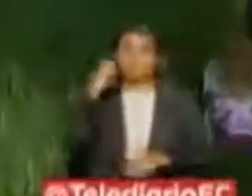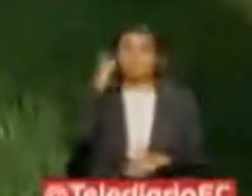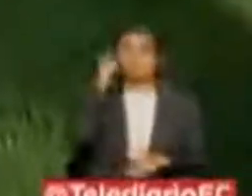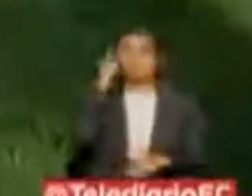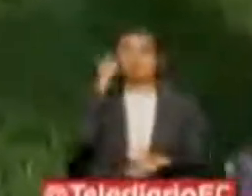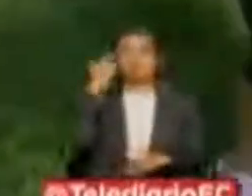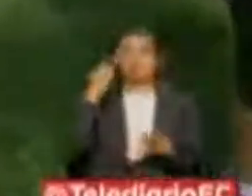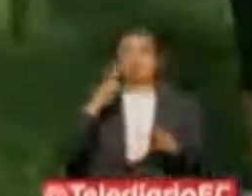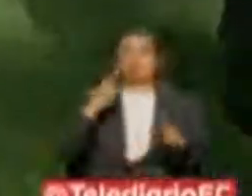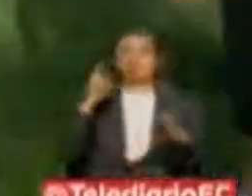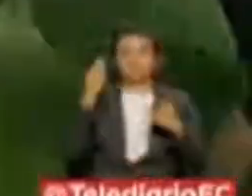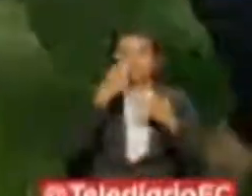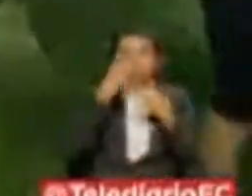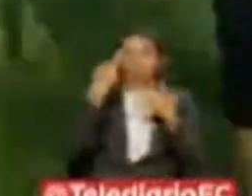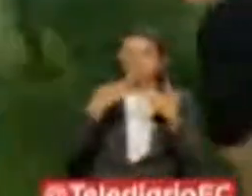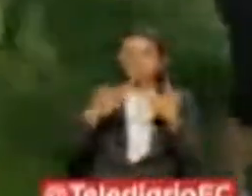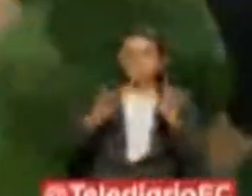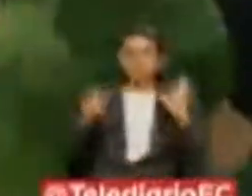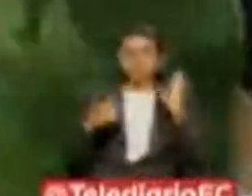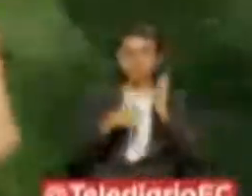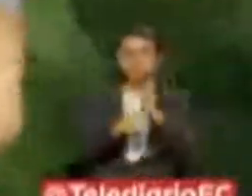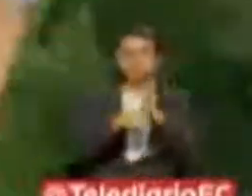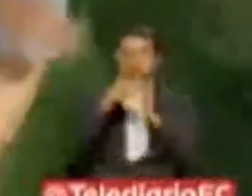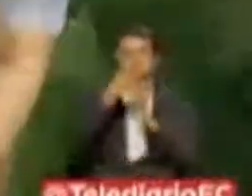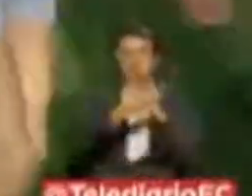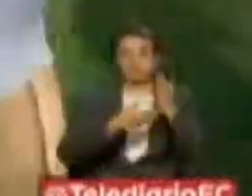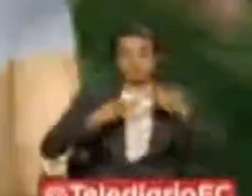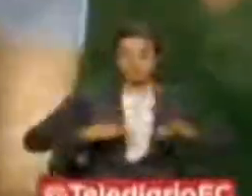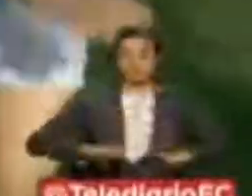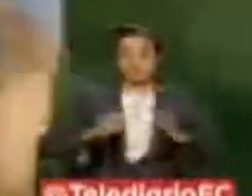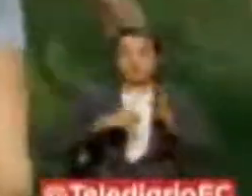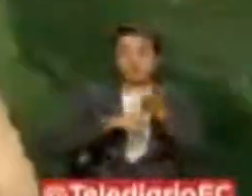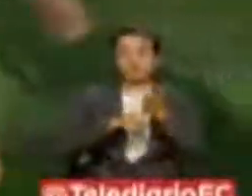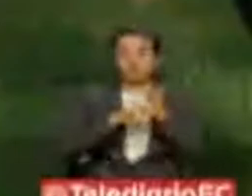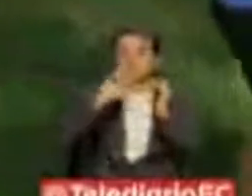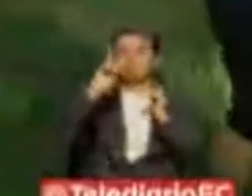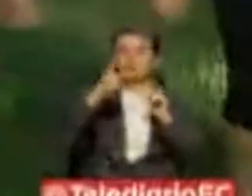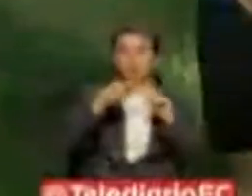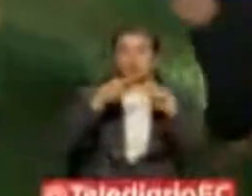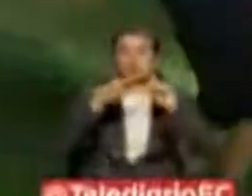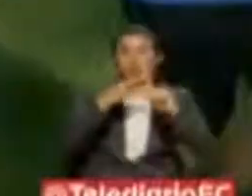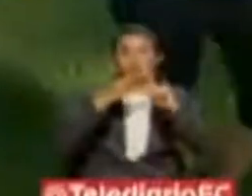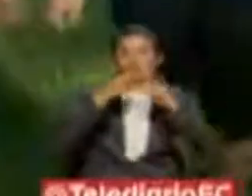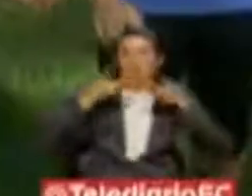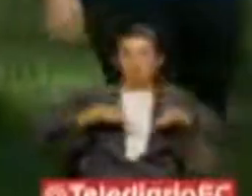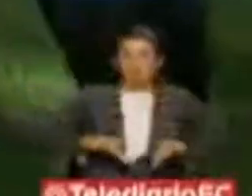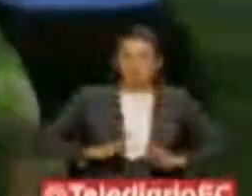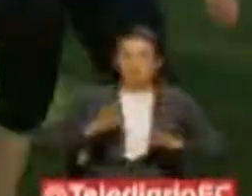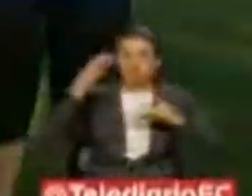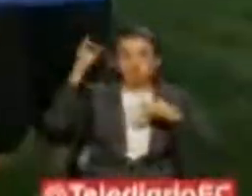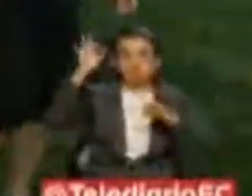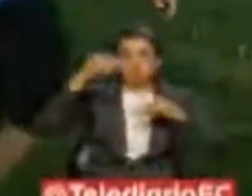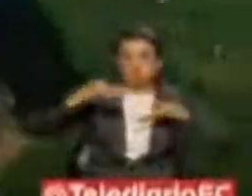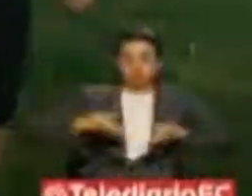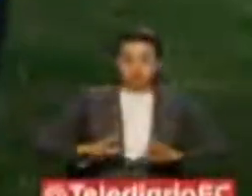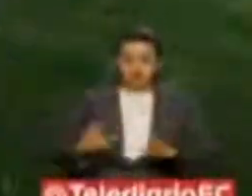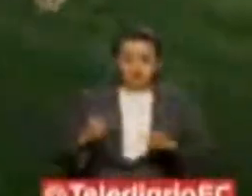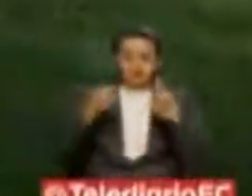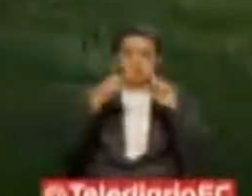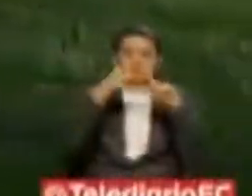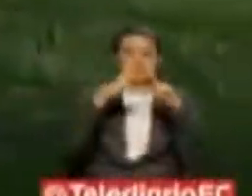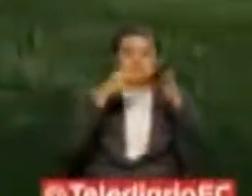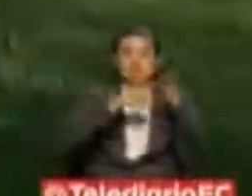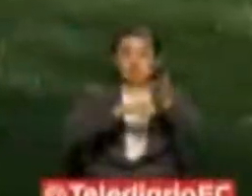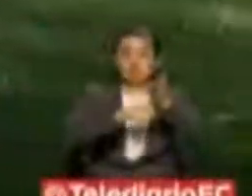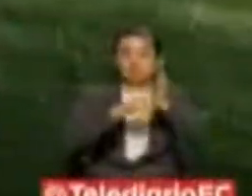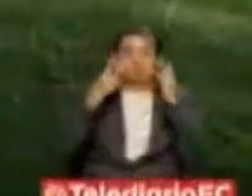que los únicos requisitos son la partida de nacimiento o cédula de identidad. Sí, es el requisito indispensable, la partida de nacimiento o cédula de identidad